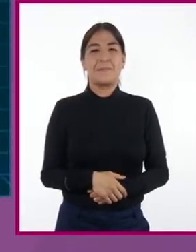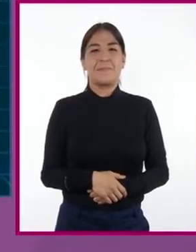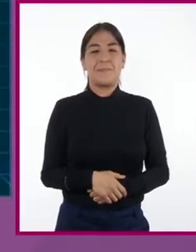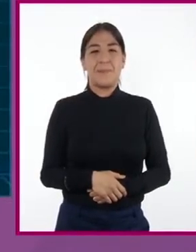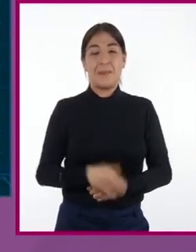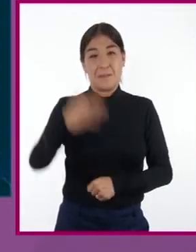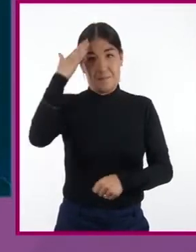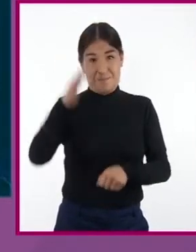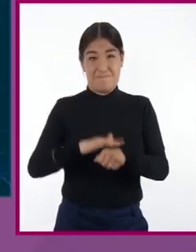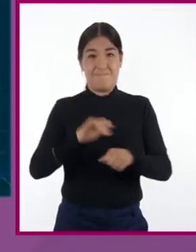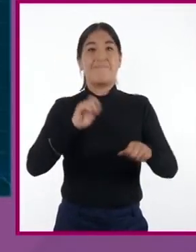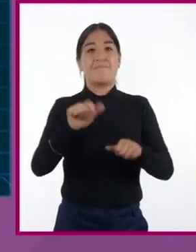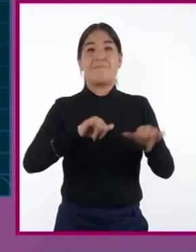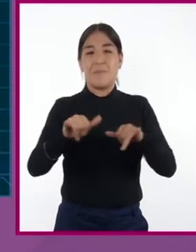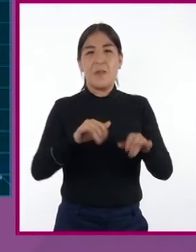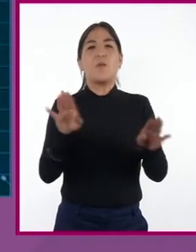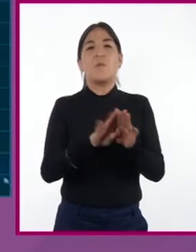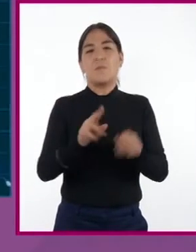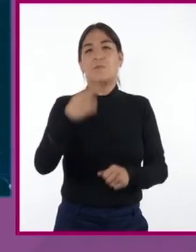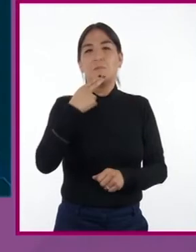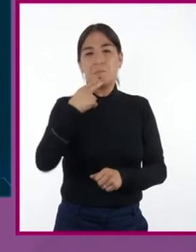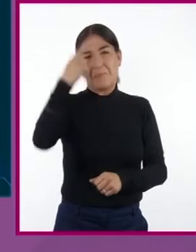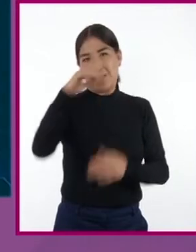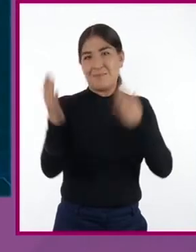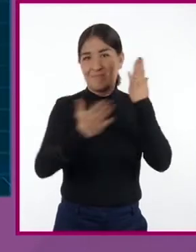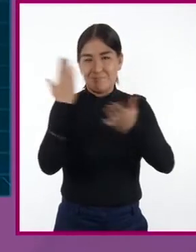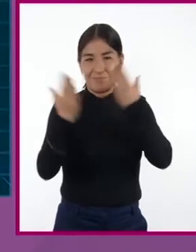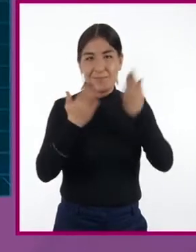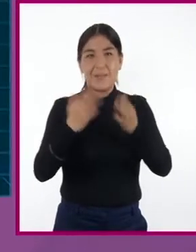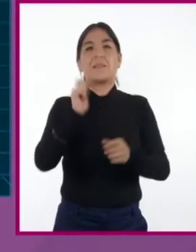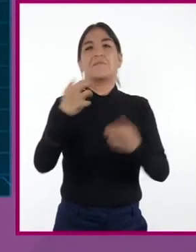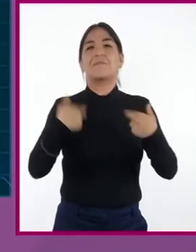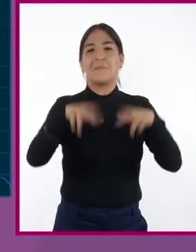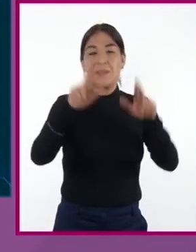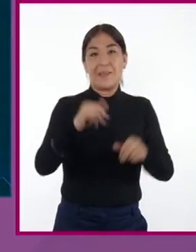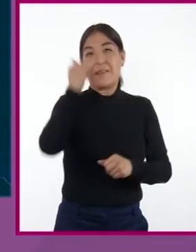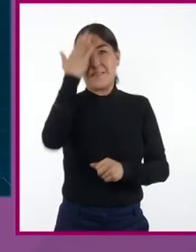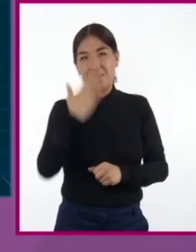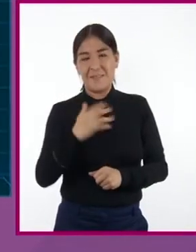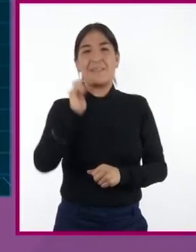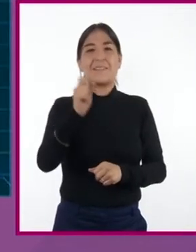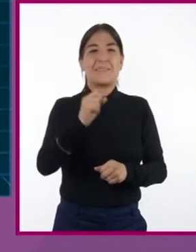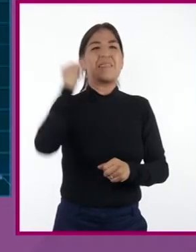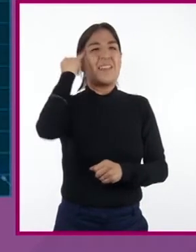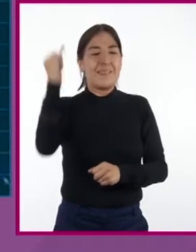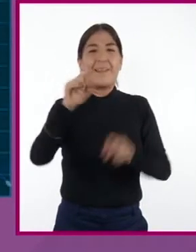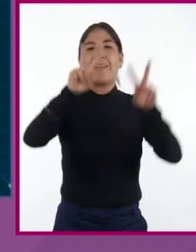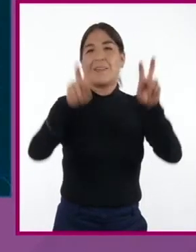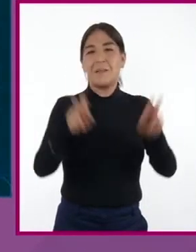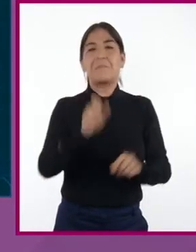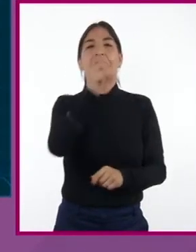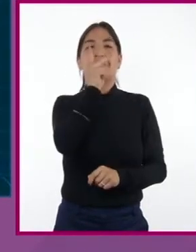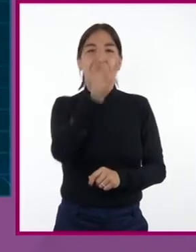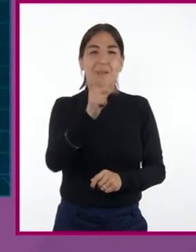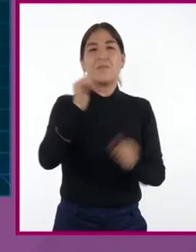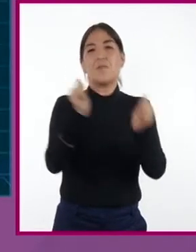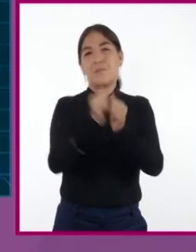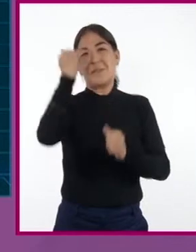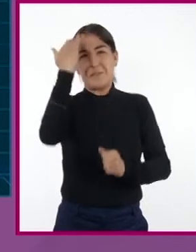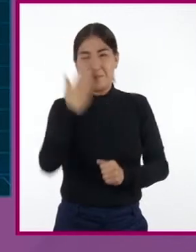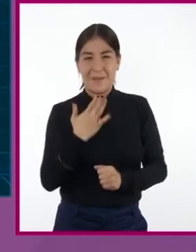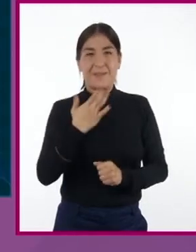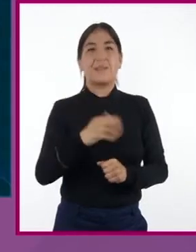El mapa mental es una herramienta de estudio que representa las ideas de un tema mediante palabras e